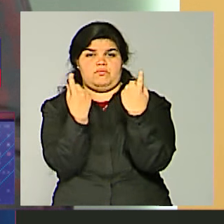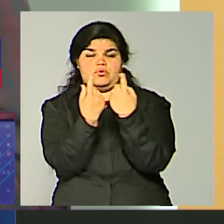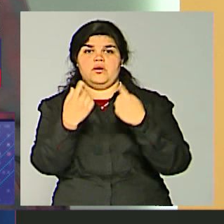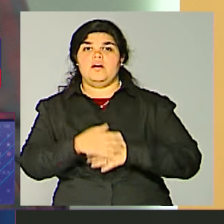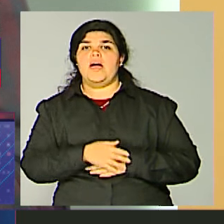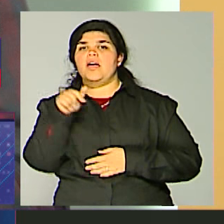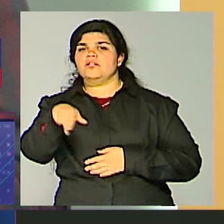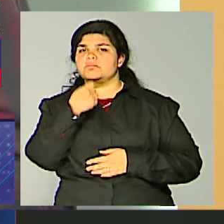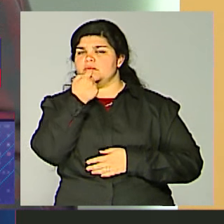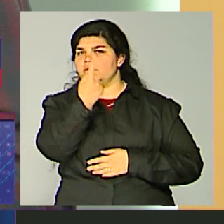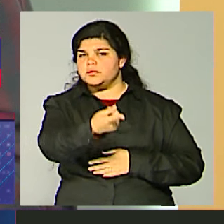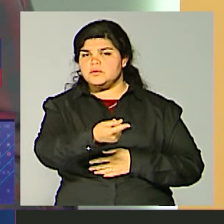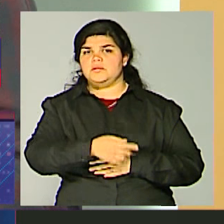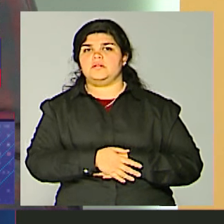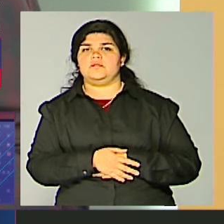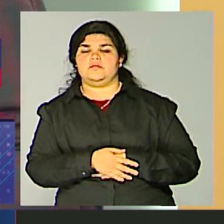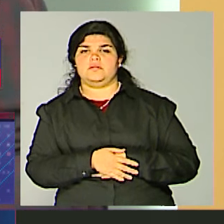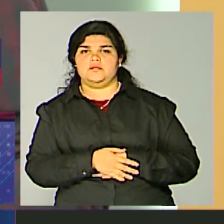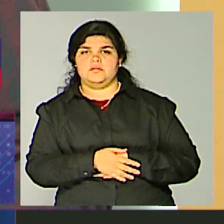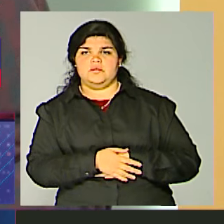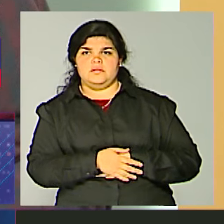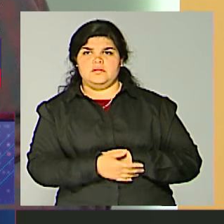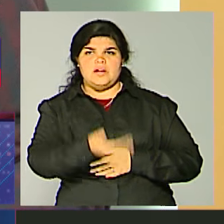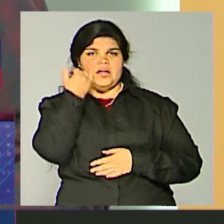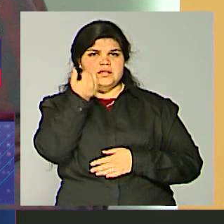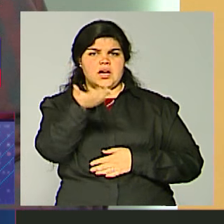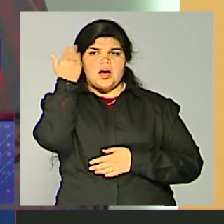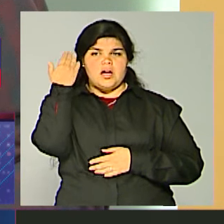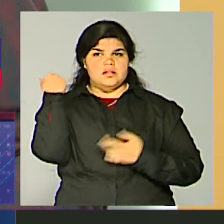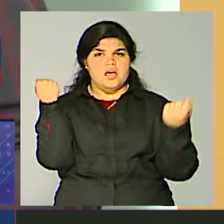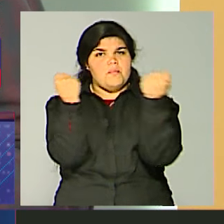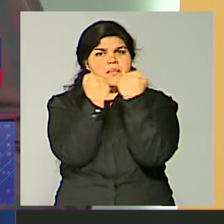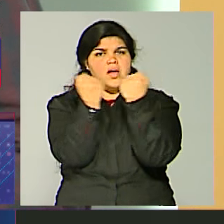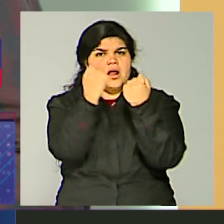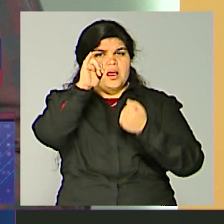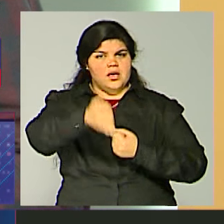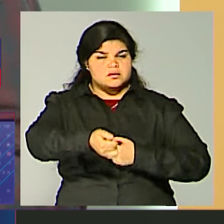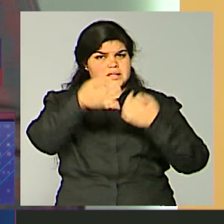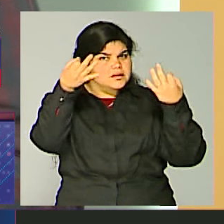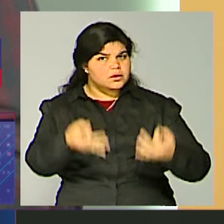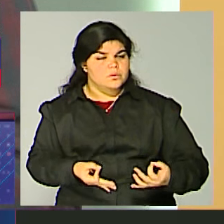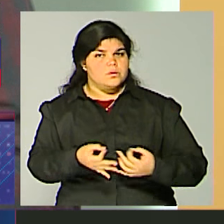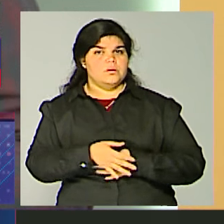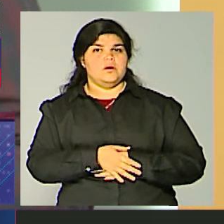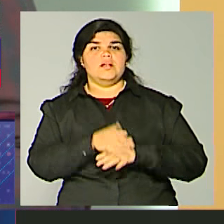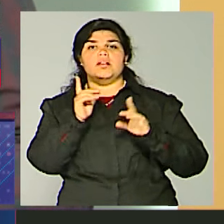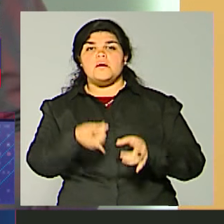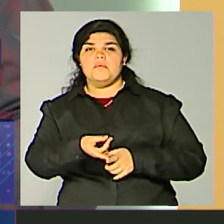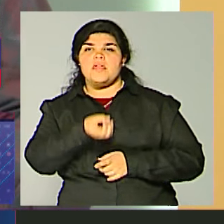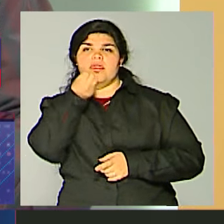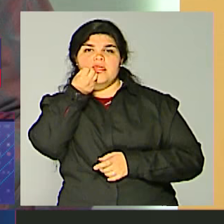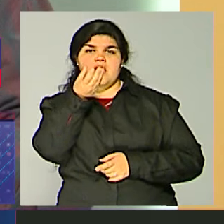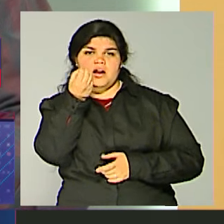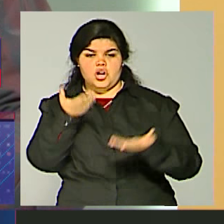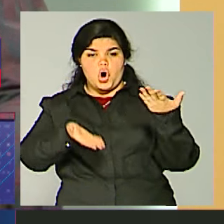ella había, en su momento, había declarado de que hubo una pelea efectiva y, por otro lado, en cuanto a la declaración y en comparación a la